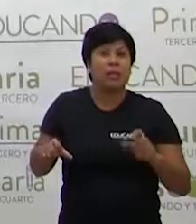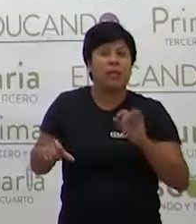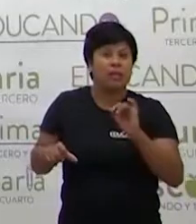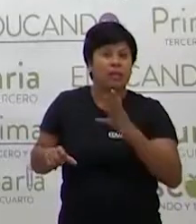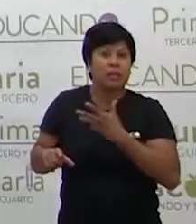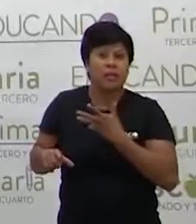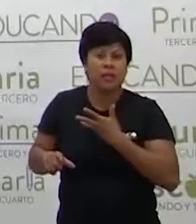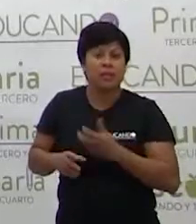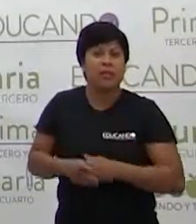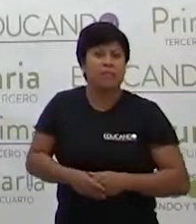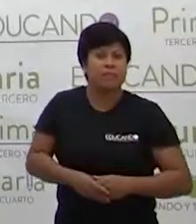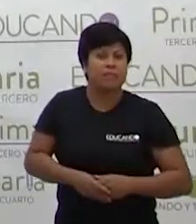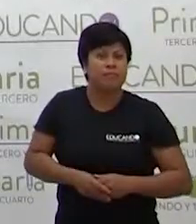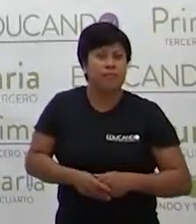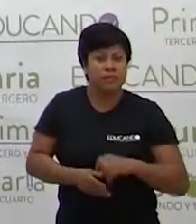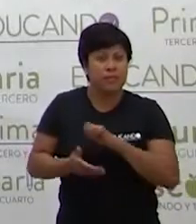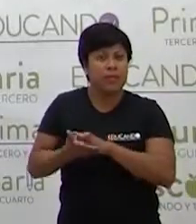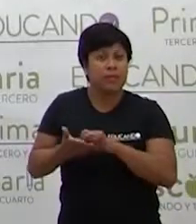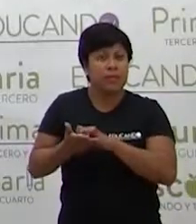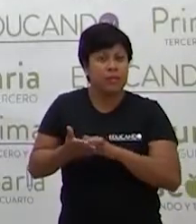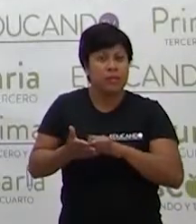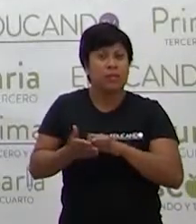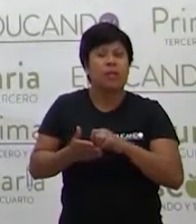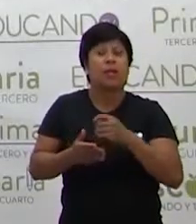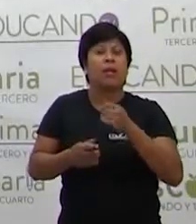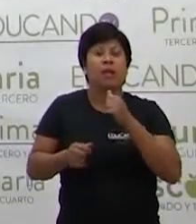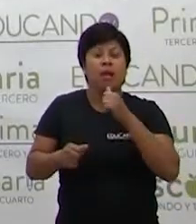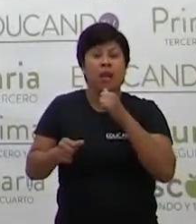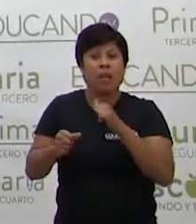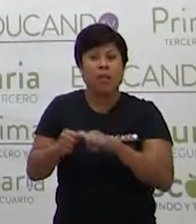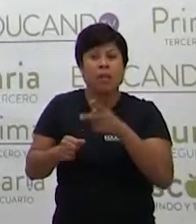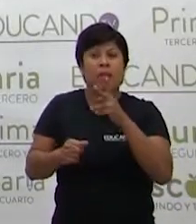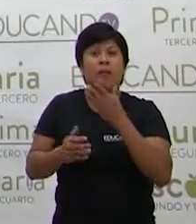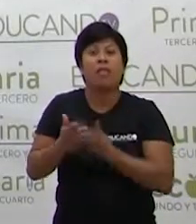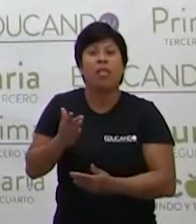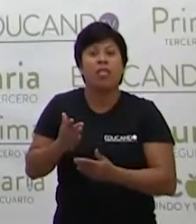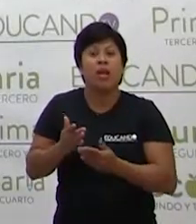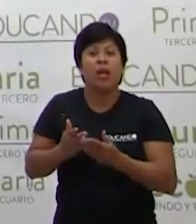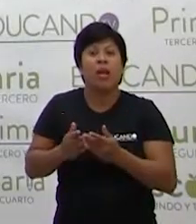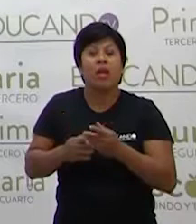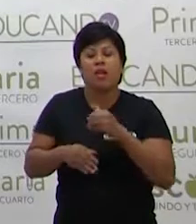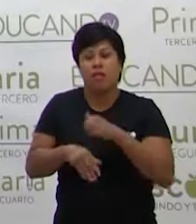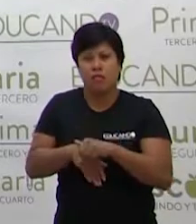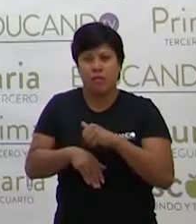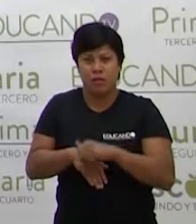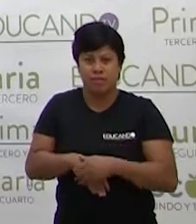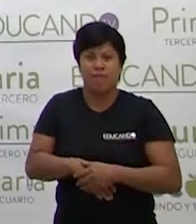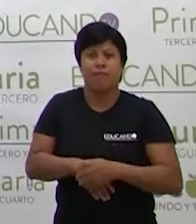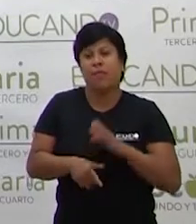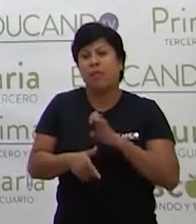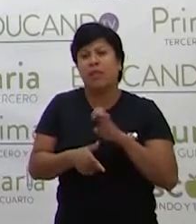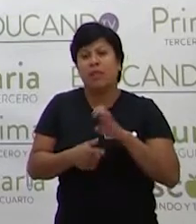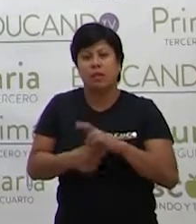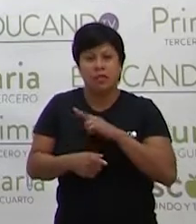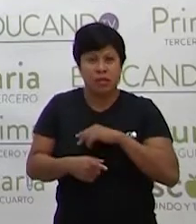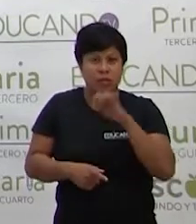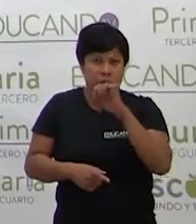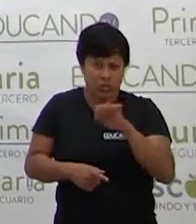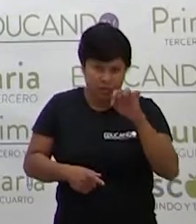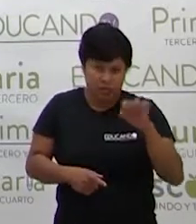tiene? Está escrito con letra, pero le falta escribirlo con número. Entonces lo